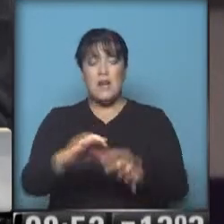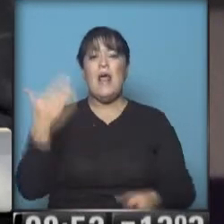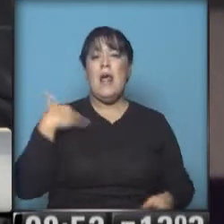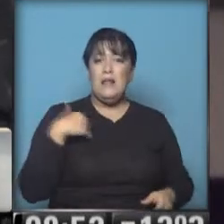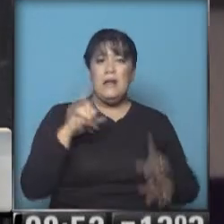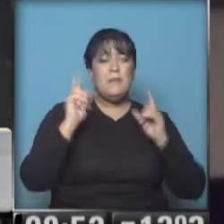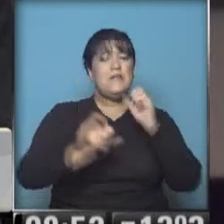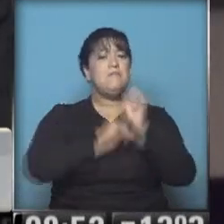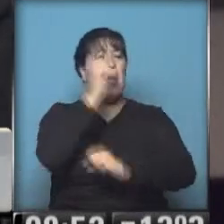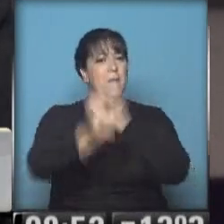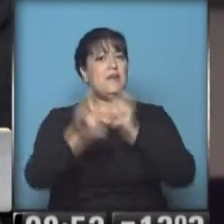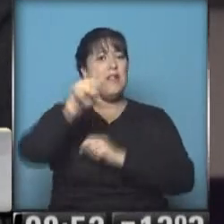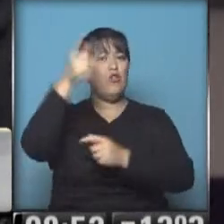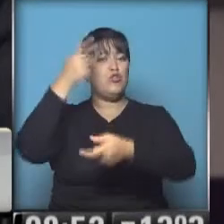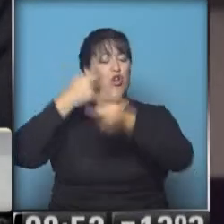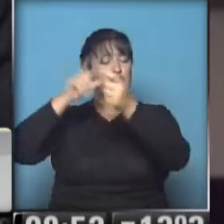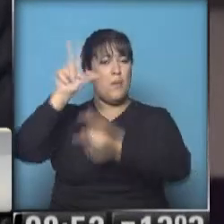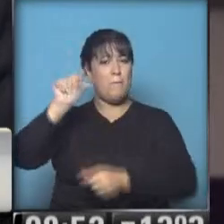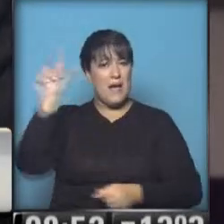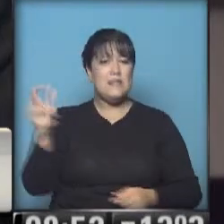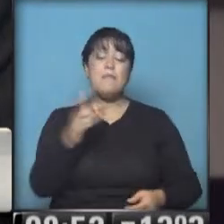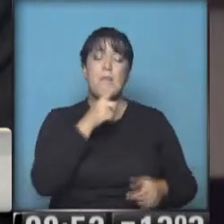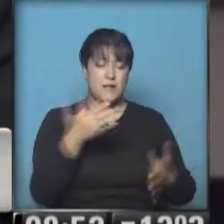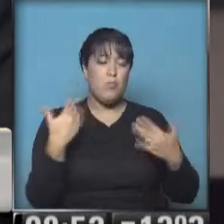la misma empresa en el exterior me parece que todo es posible